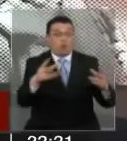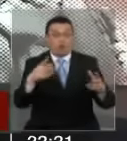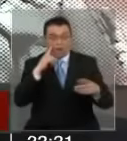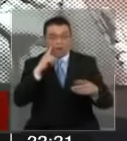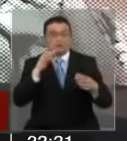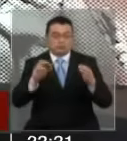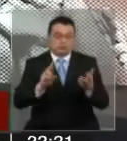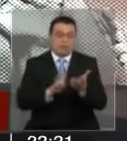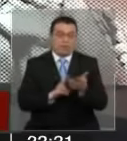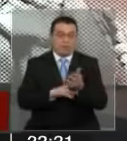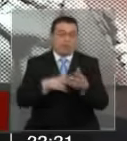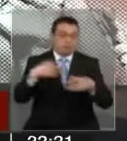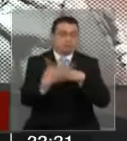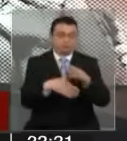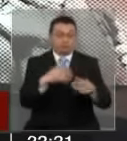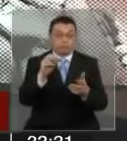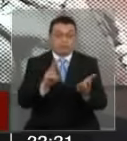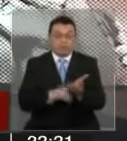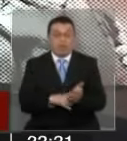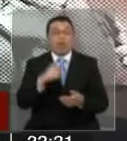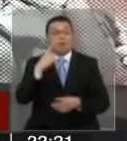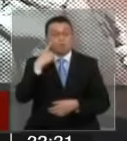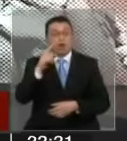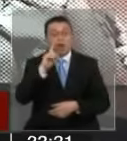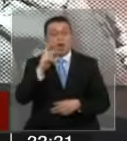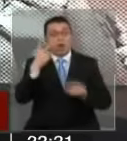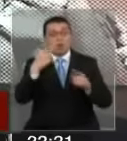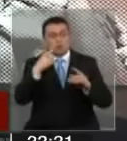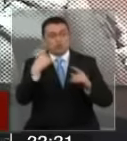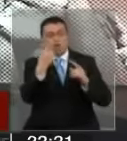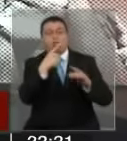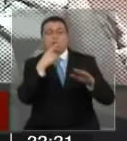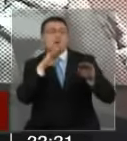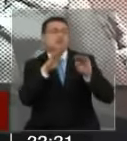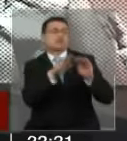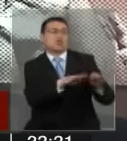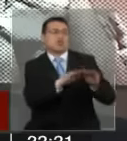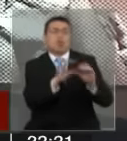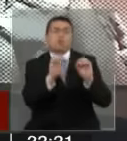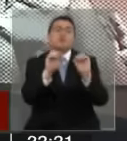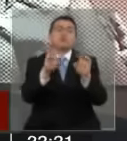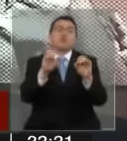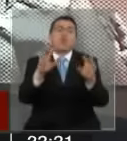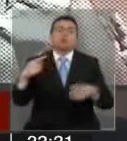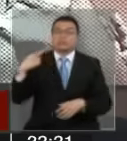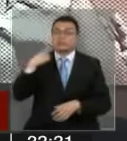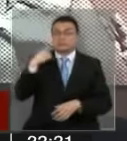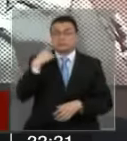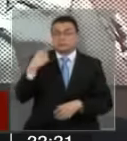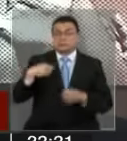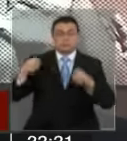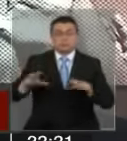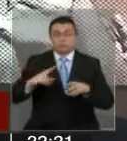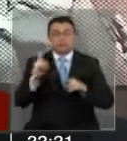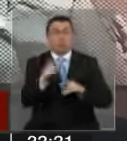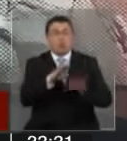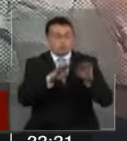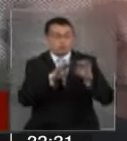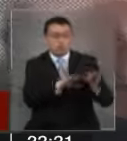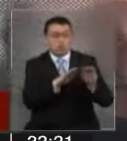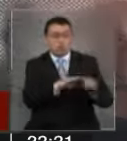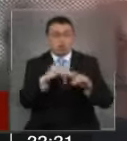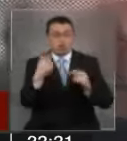el orden público está interrumpido, tiene sin embargo una legitimidad muy alta entre muchos de quienes están afectados por esta interrupción del orden? O